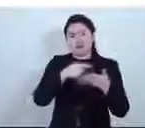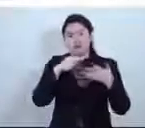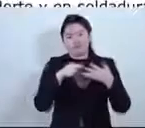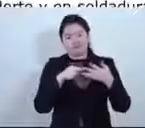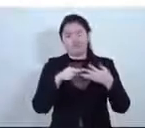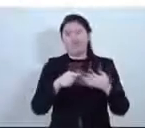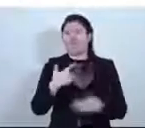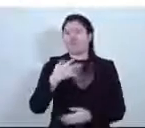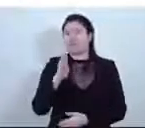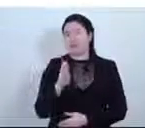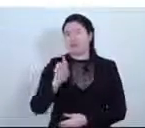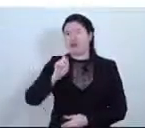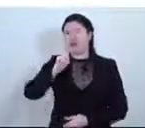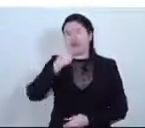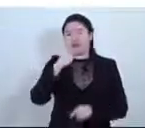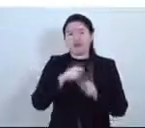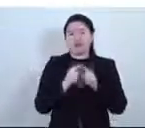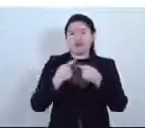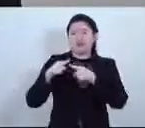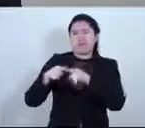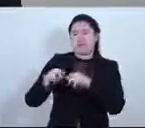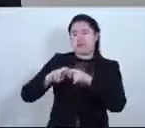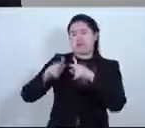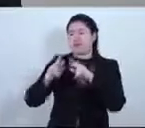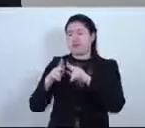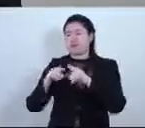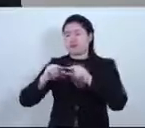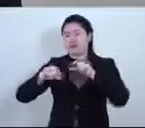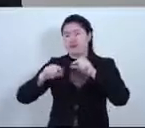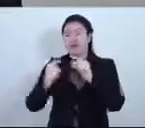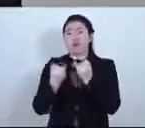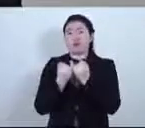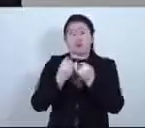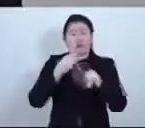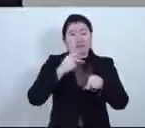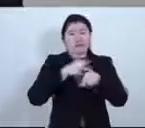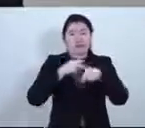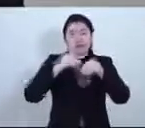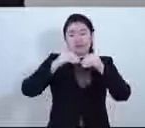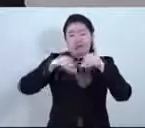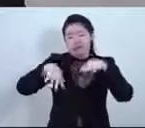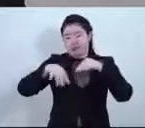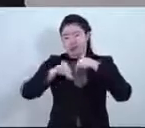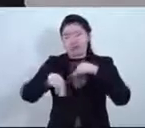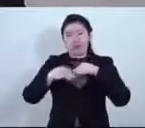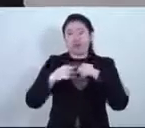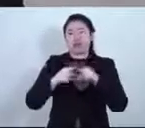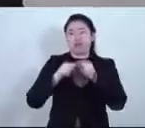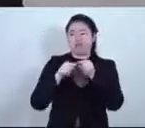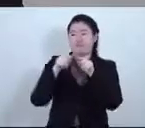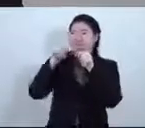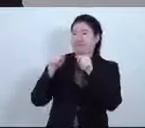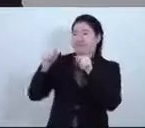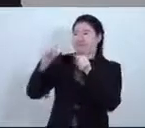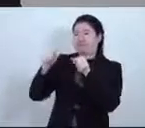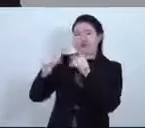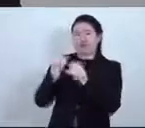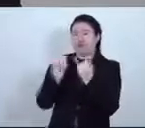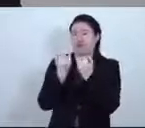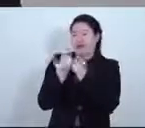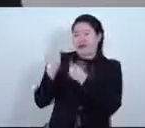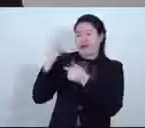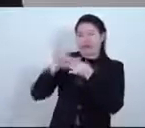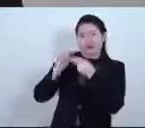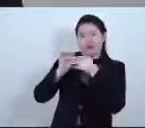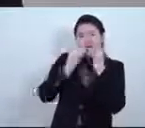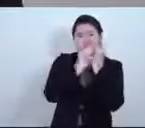elementos de los sistemas de contraventeo con desprendimientos de material de los refuerzos, fracturas en almas de las tres traves descritas